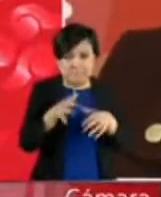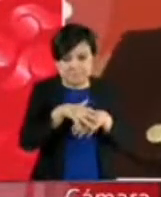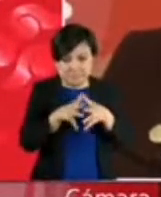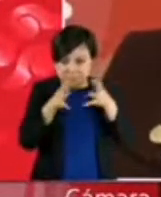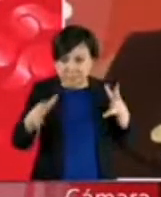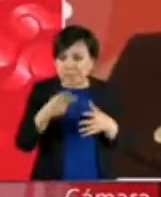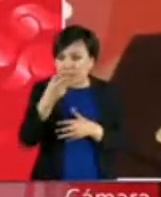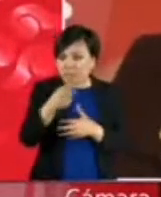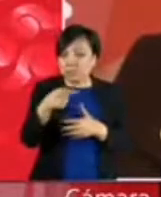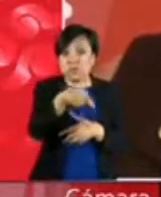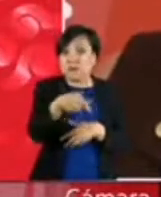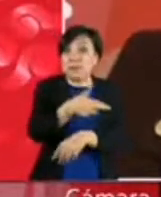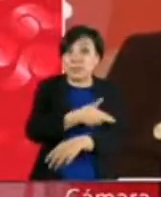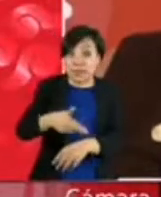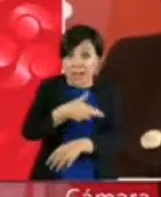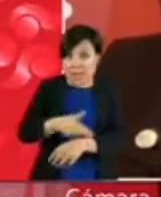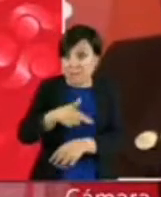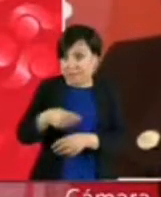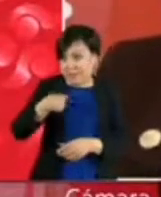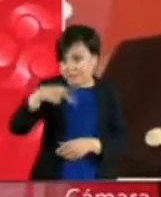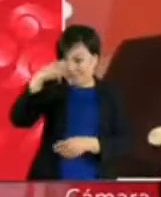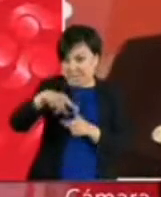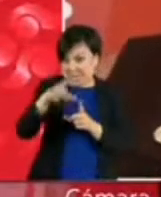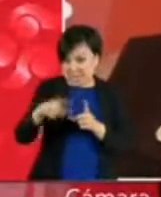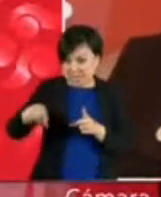los costos de los trámites en México,